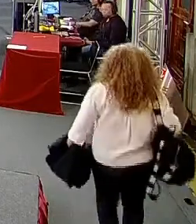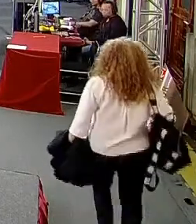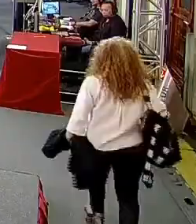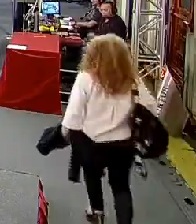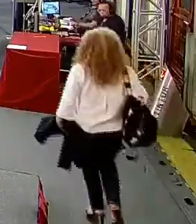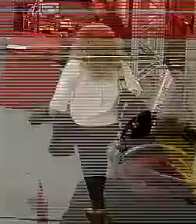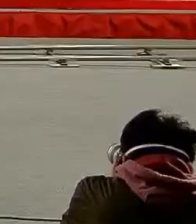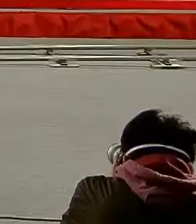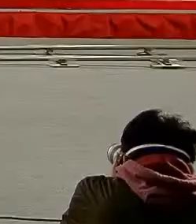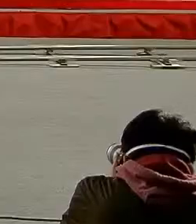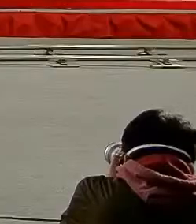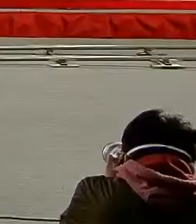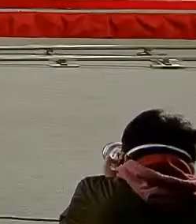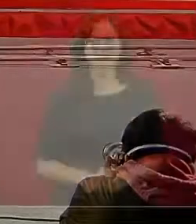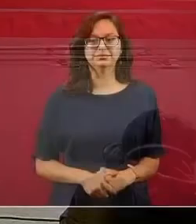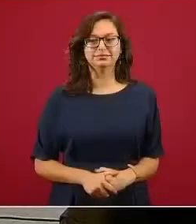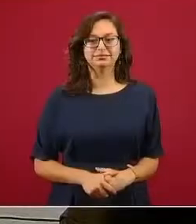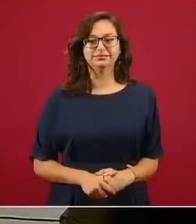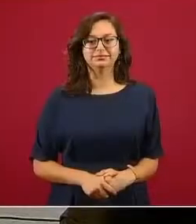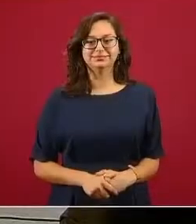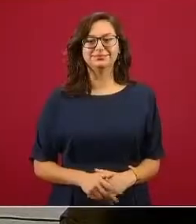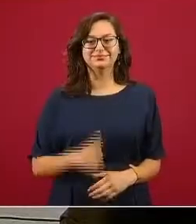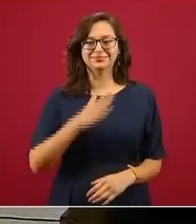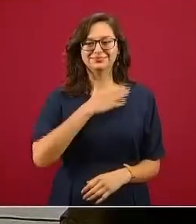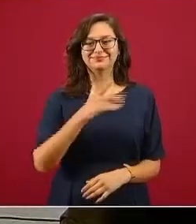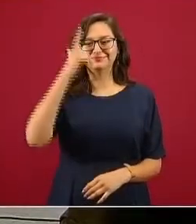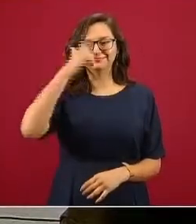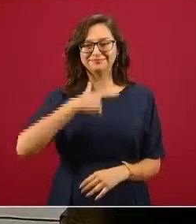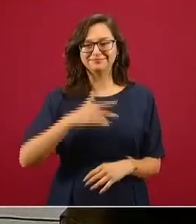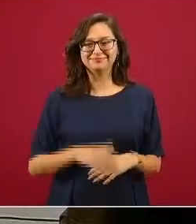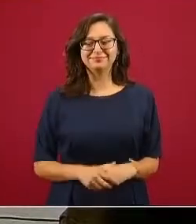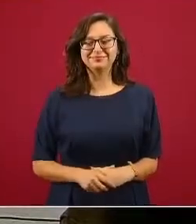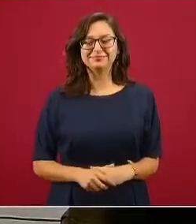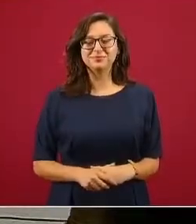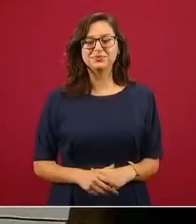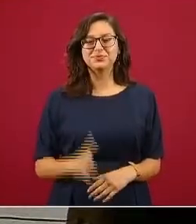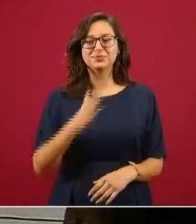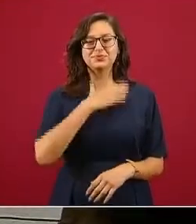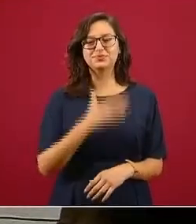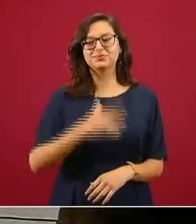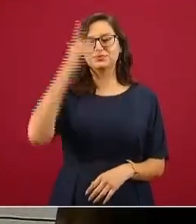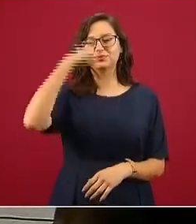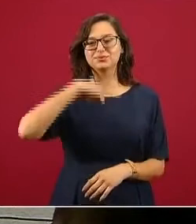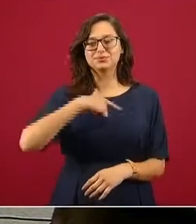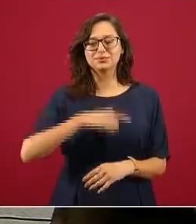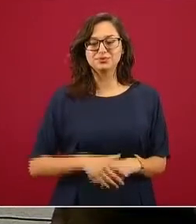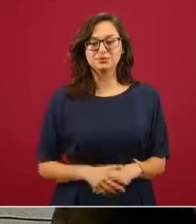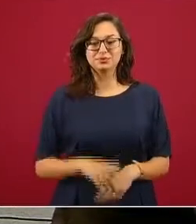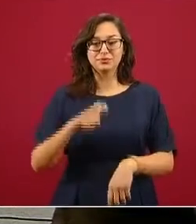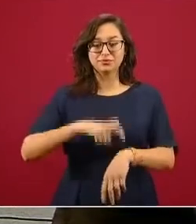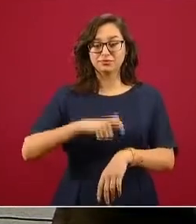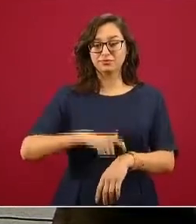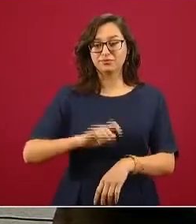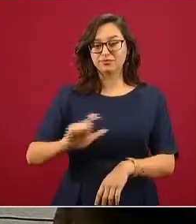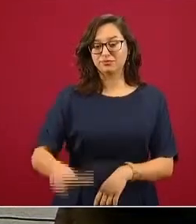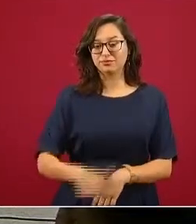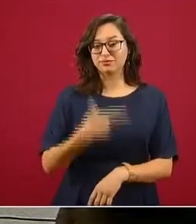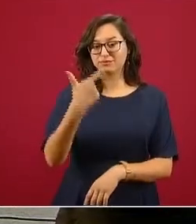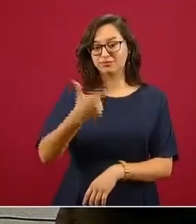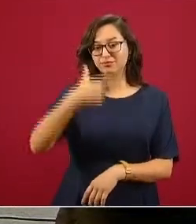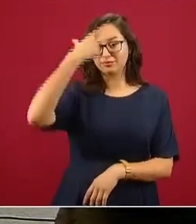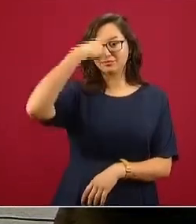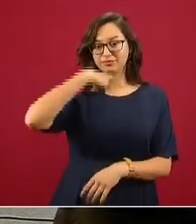Buenas noches. Cámara, ¿cómo está? Muy buenas noches, son las 19 horas en